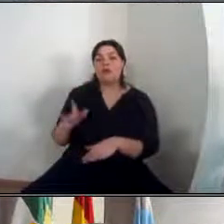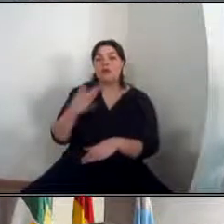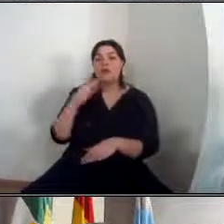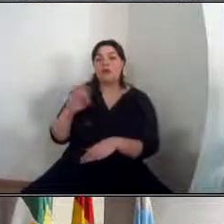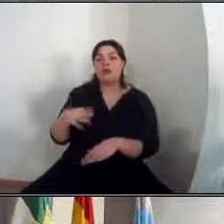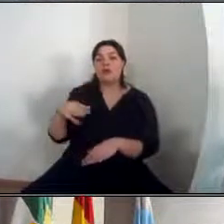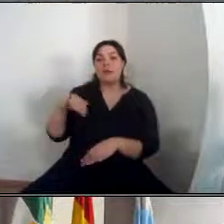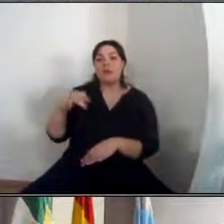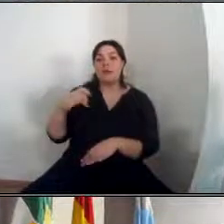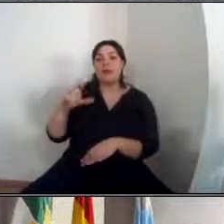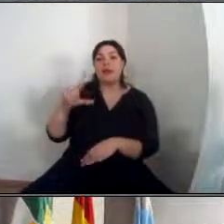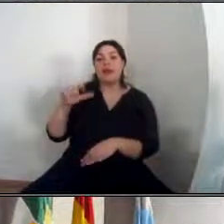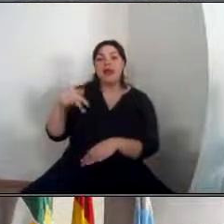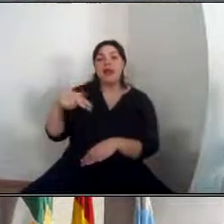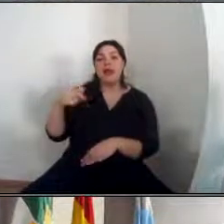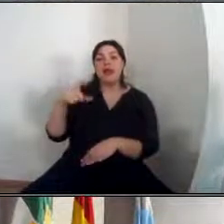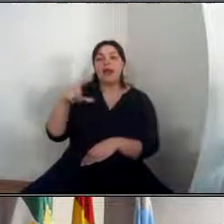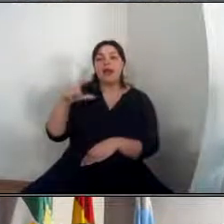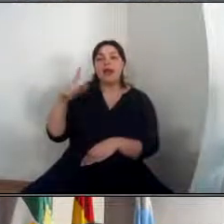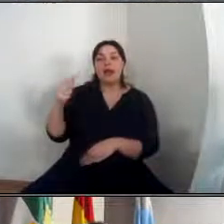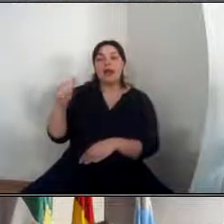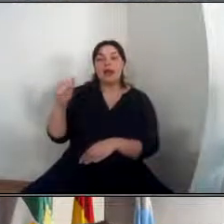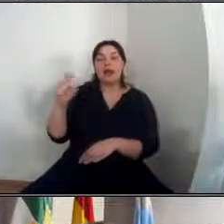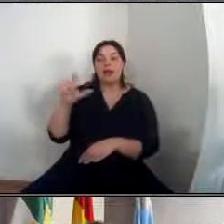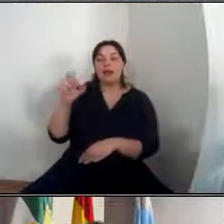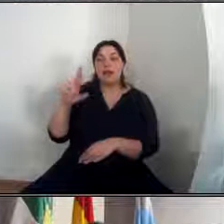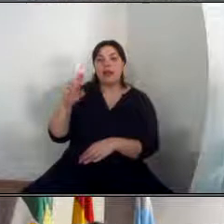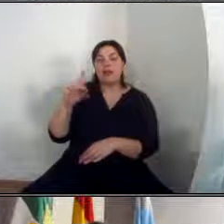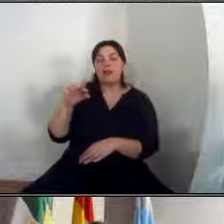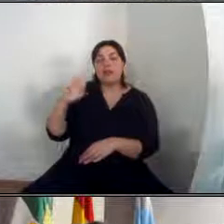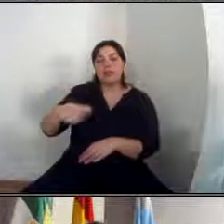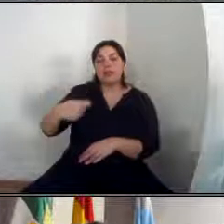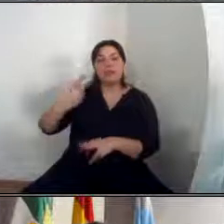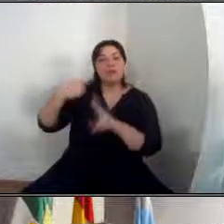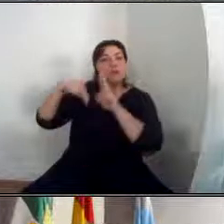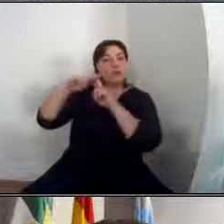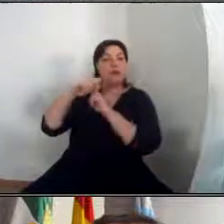Gallardo, presidente de Diputación de Badajoz. Miguel Ángel, cuando quiera.